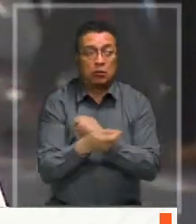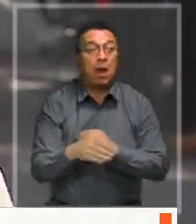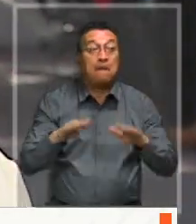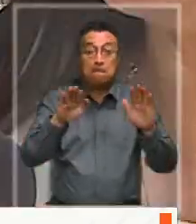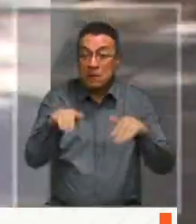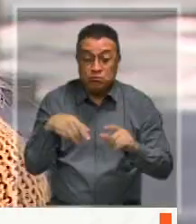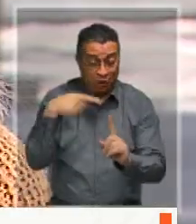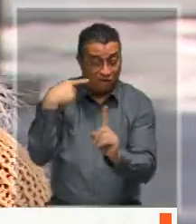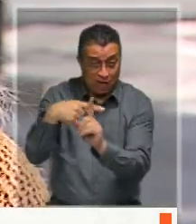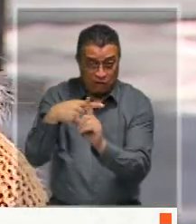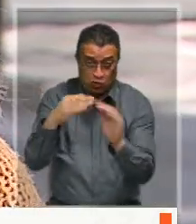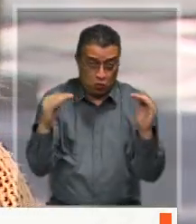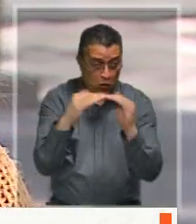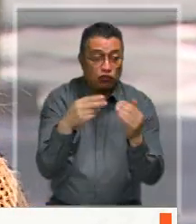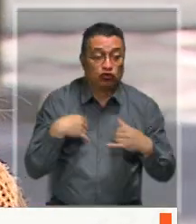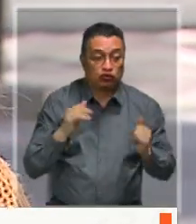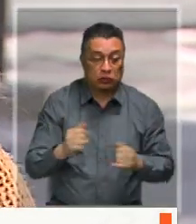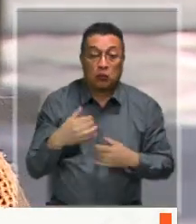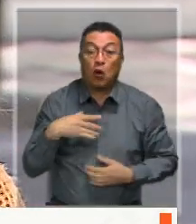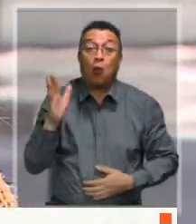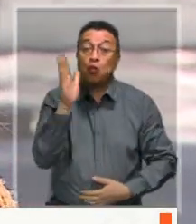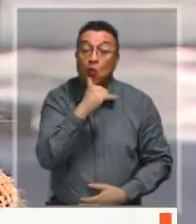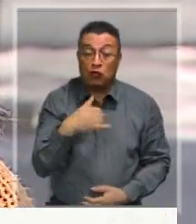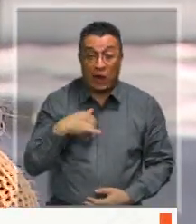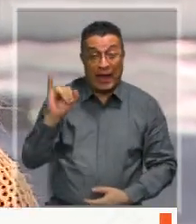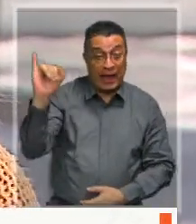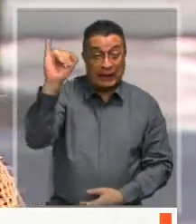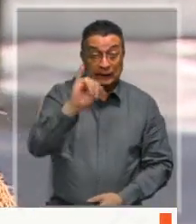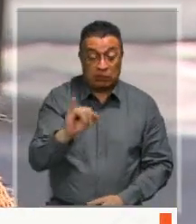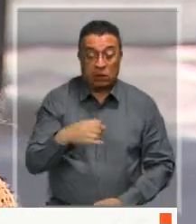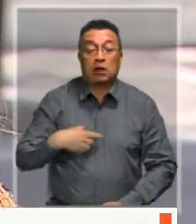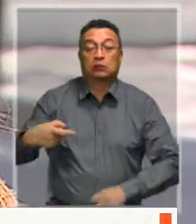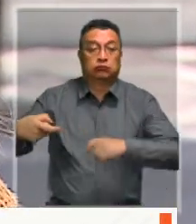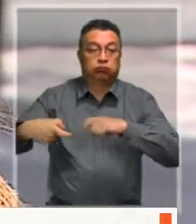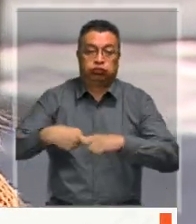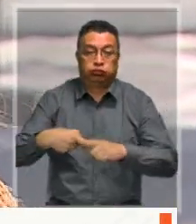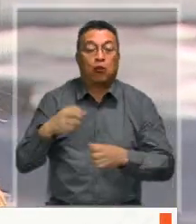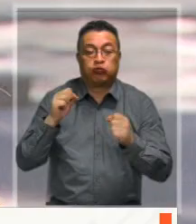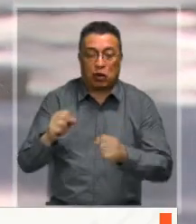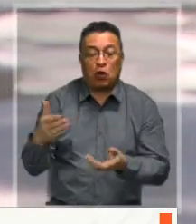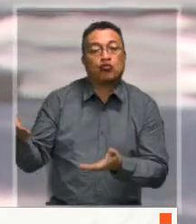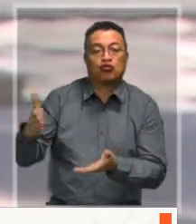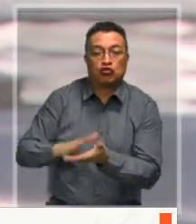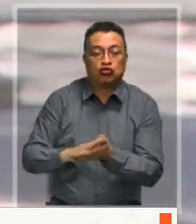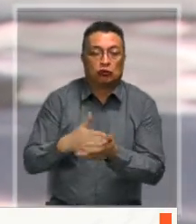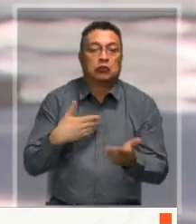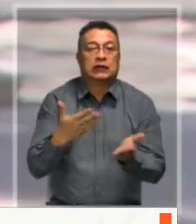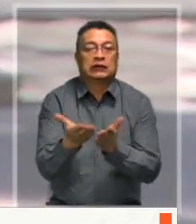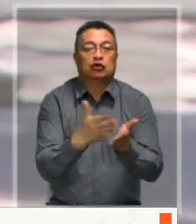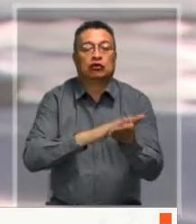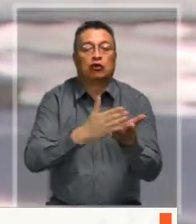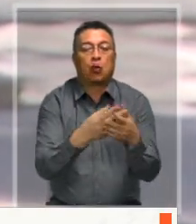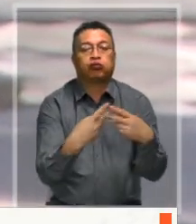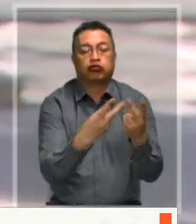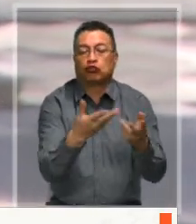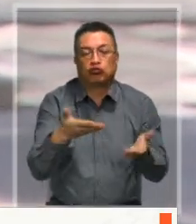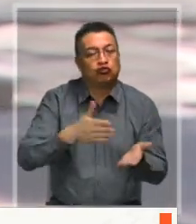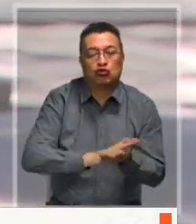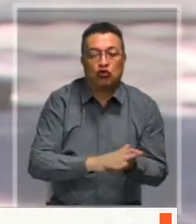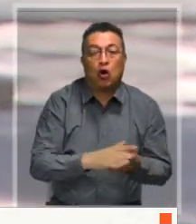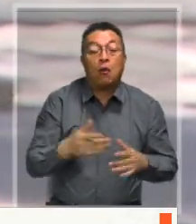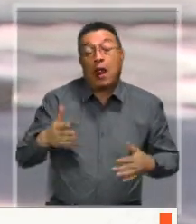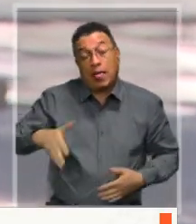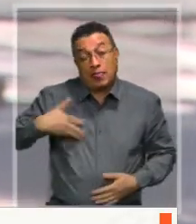mismos beneficios. Si yo no hubiese tenido el ISAPRE, mi marido prácticamente se me muere si lo hubiese llevado a un servicio de salud público, porque